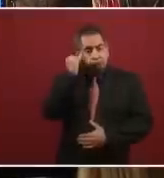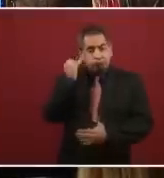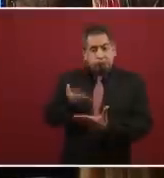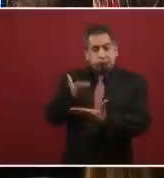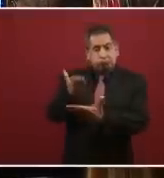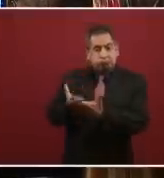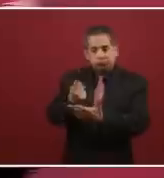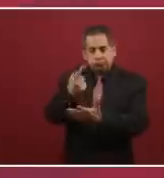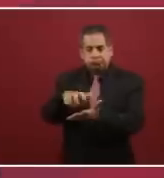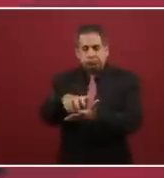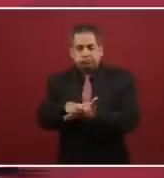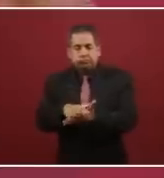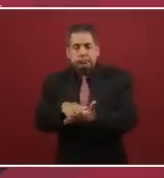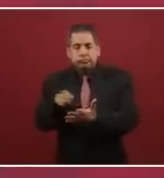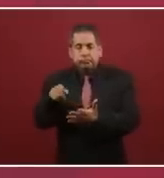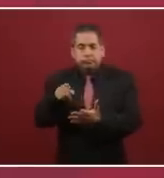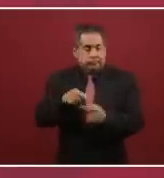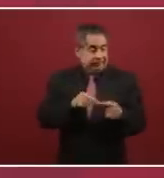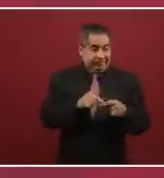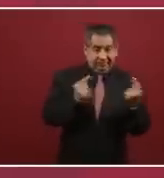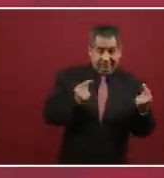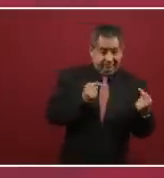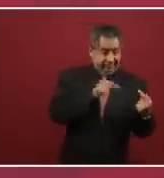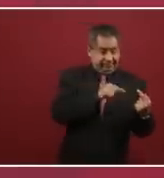Y les quieren hacer cambios a la oposición.